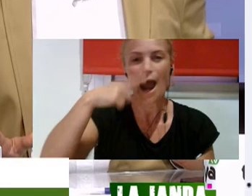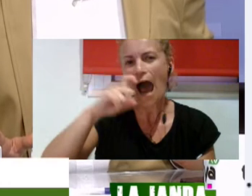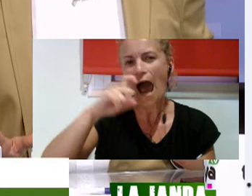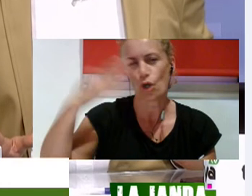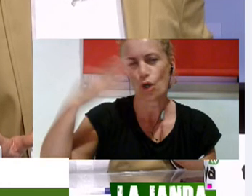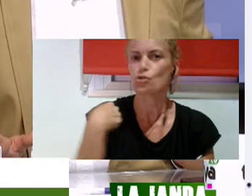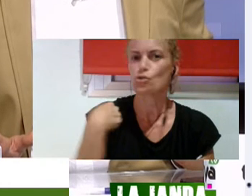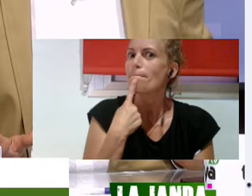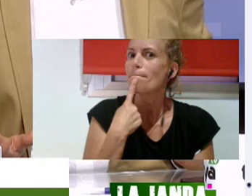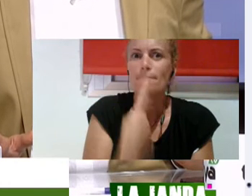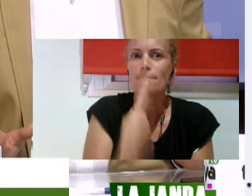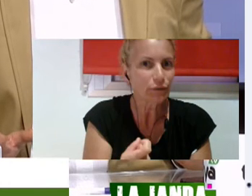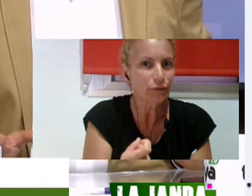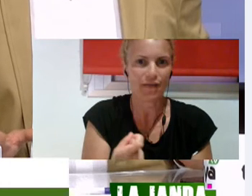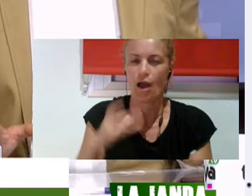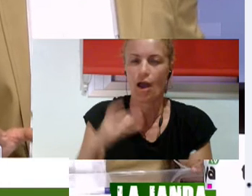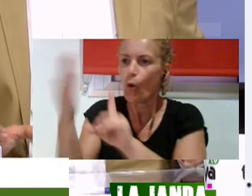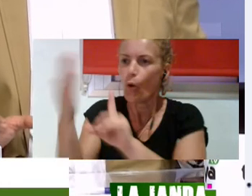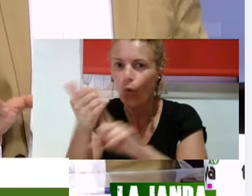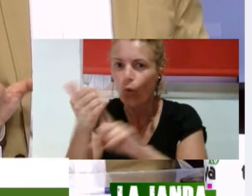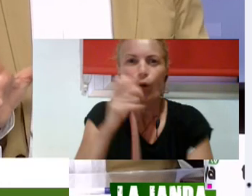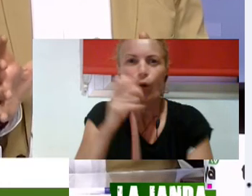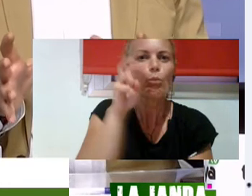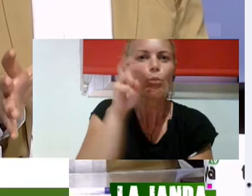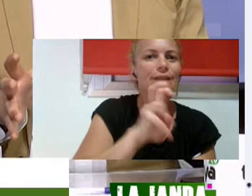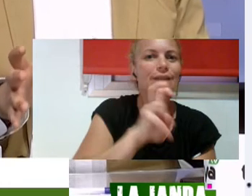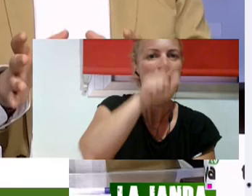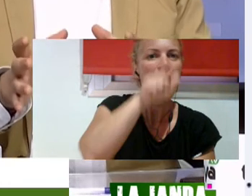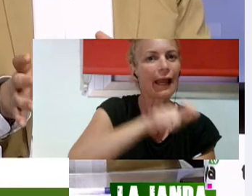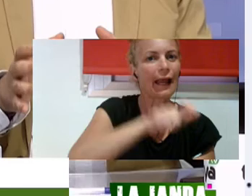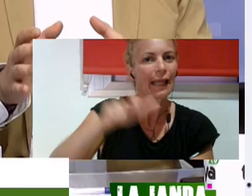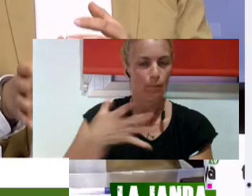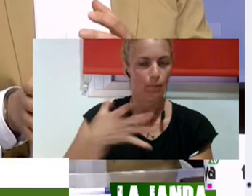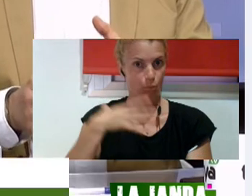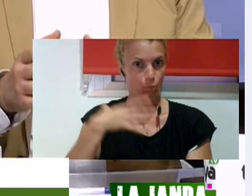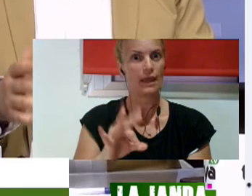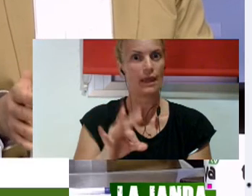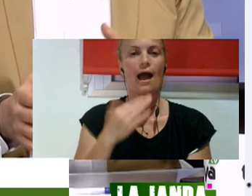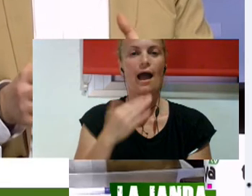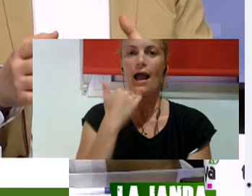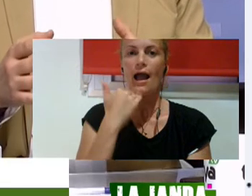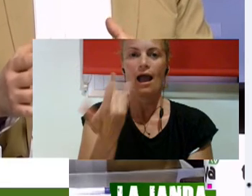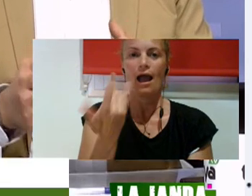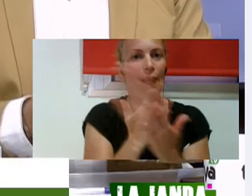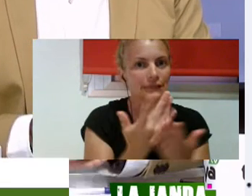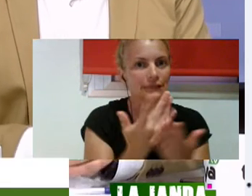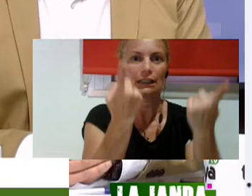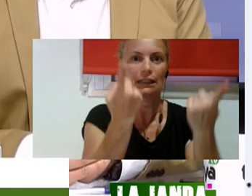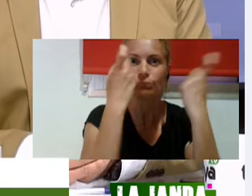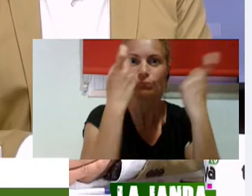la misma vida encontrar gente que pudiera tener clases, talleres,